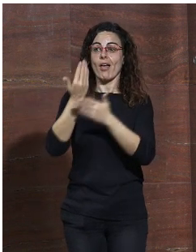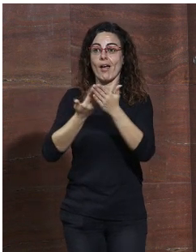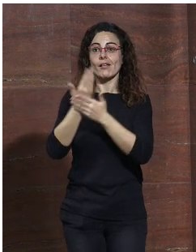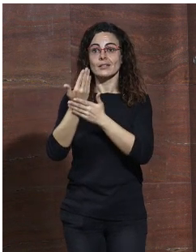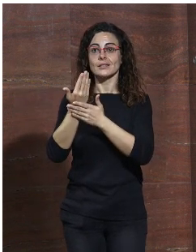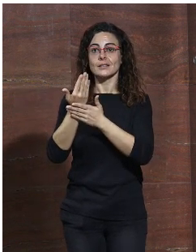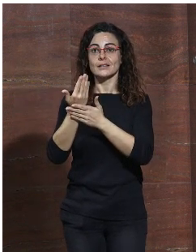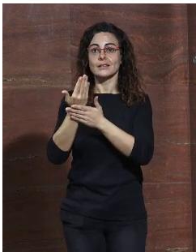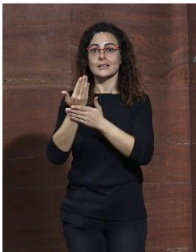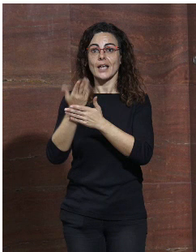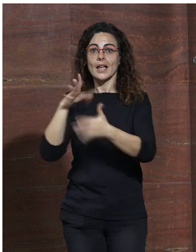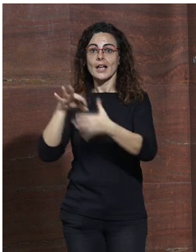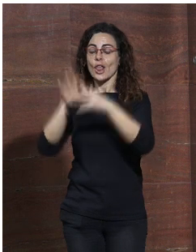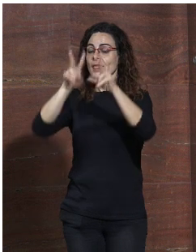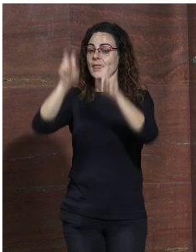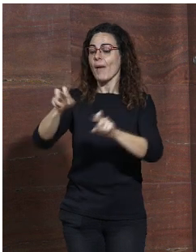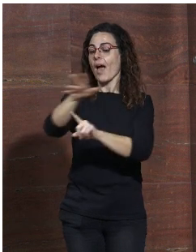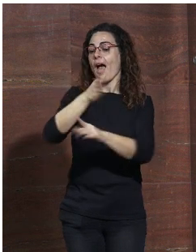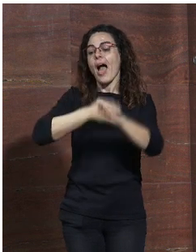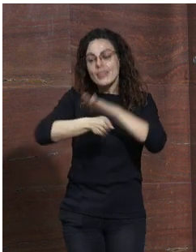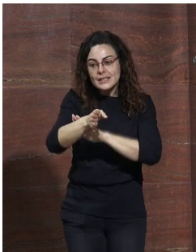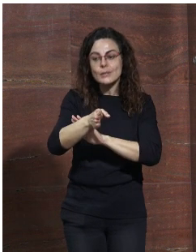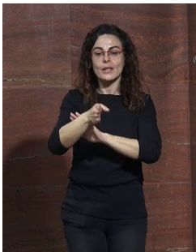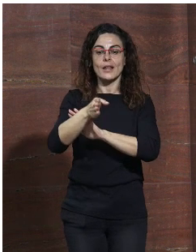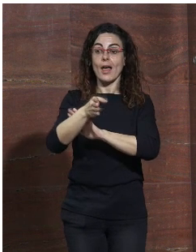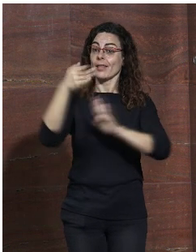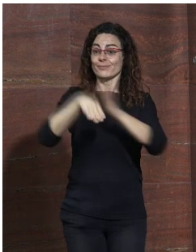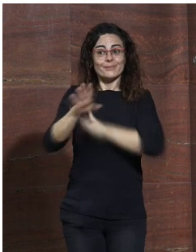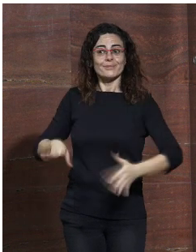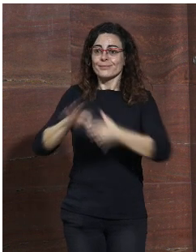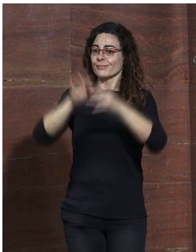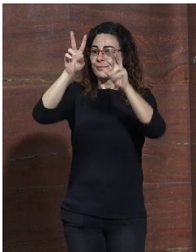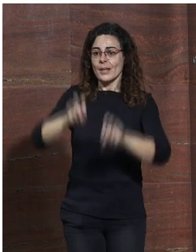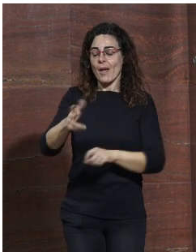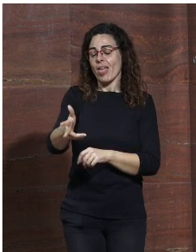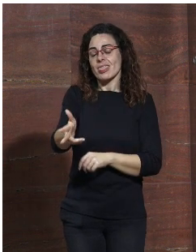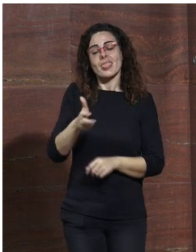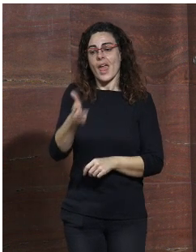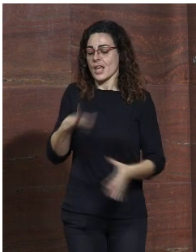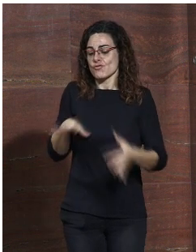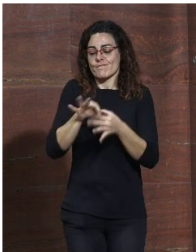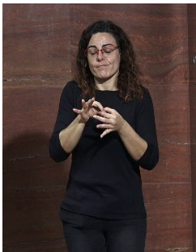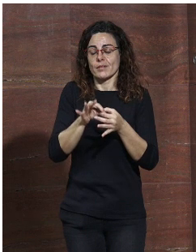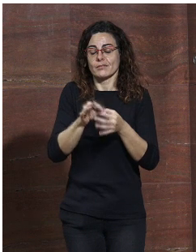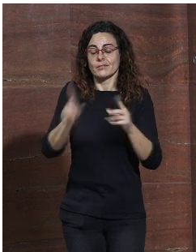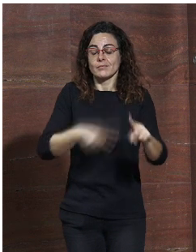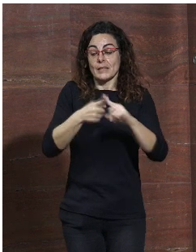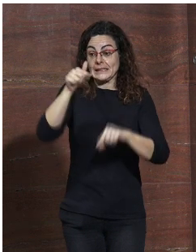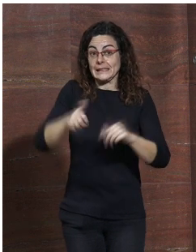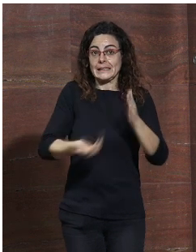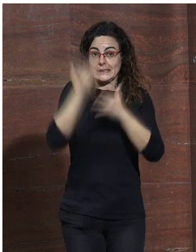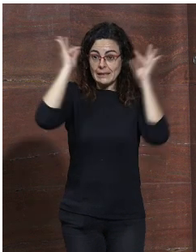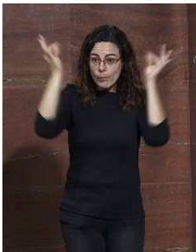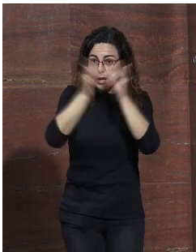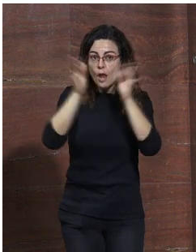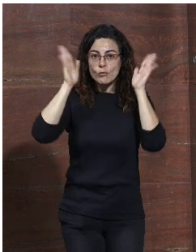la accesibilidad donde tiene que estar, que es en el eje de los derechos. Pero además, en esta sesión vamos a